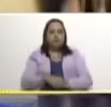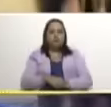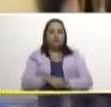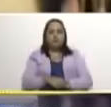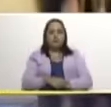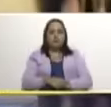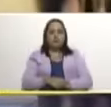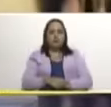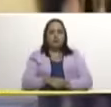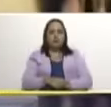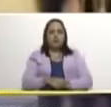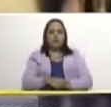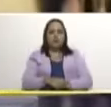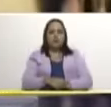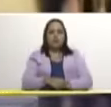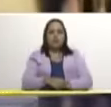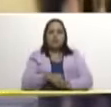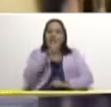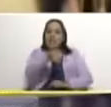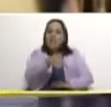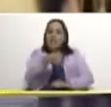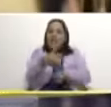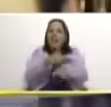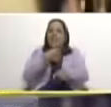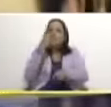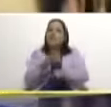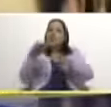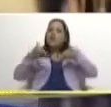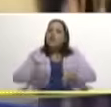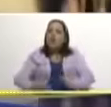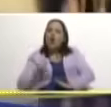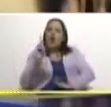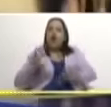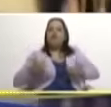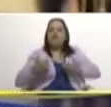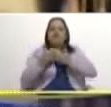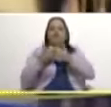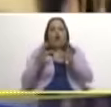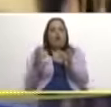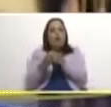Y de donde debió haber nacido un solo bloque de fuerza,